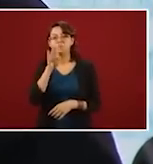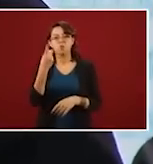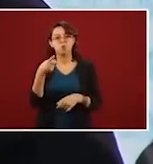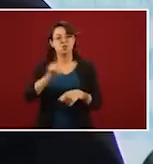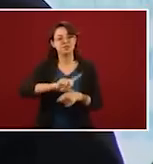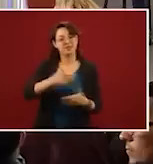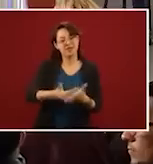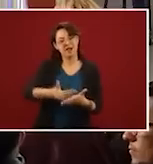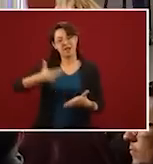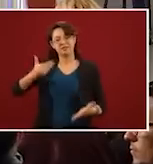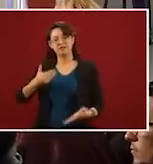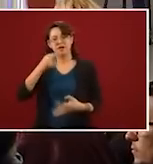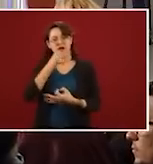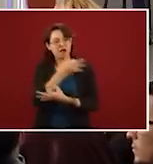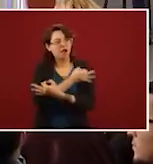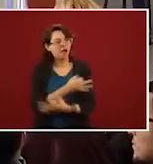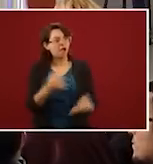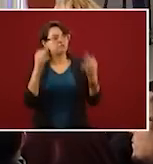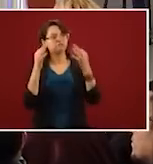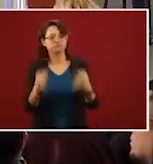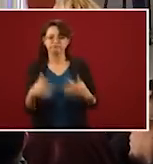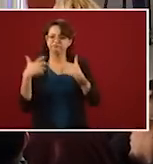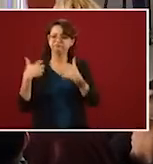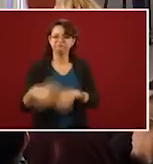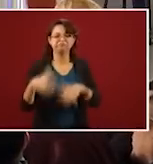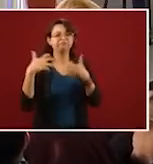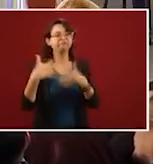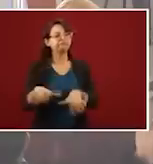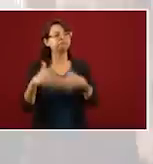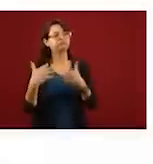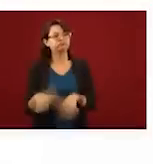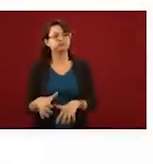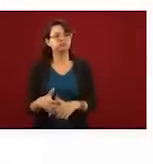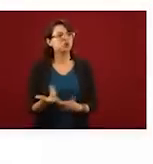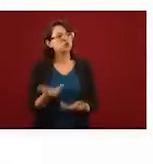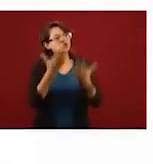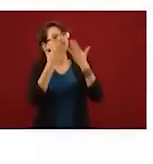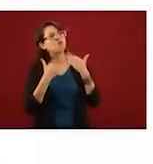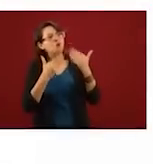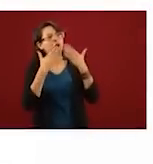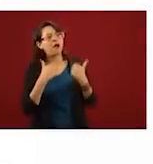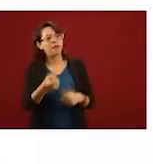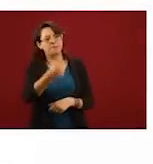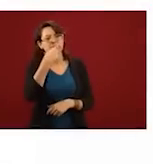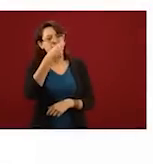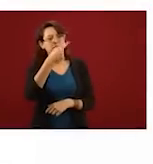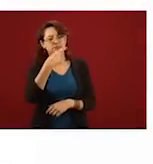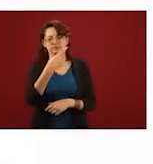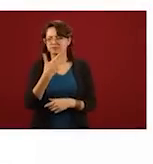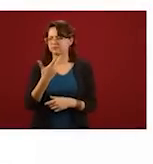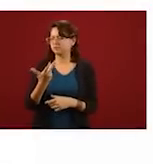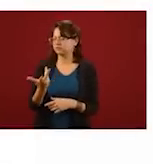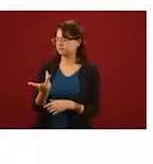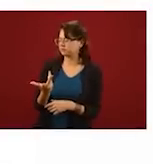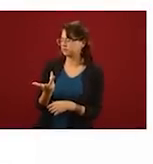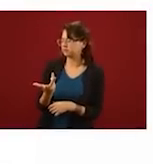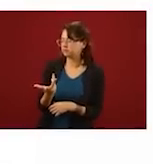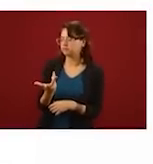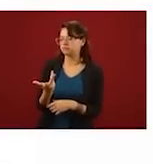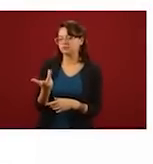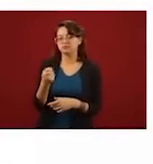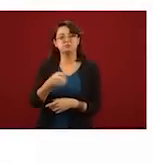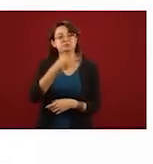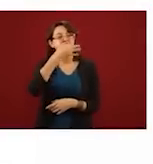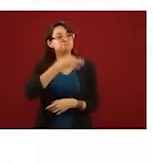la manifestación alegando que no se les informó que se entregaría ayer la vincristina demandada. Los padres